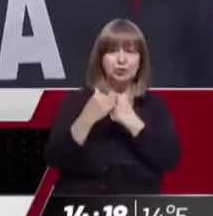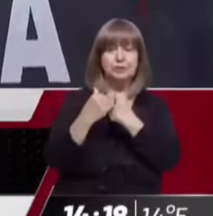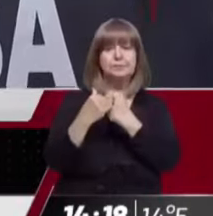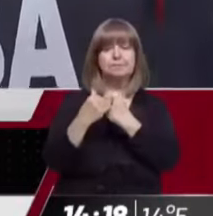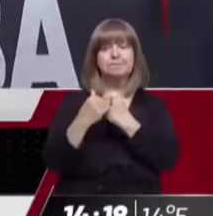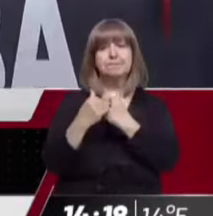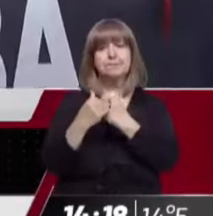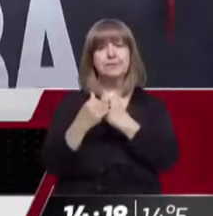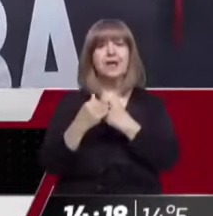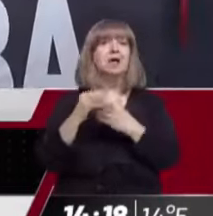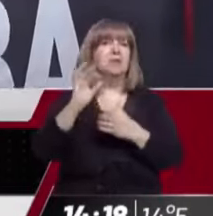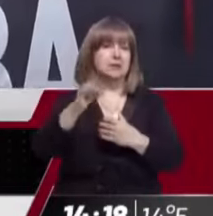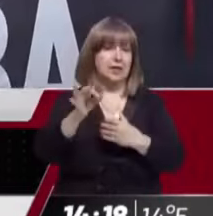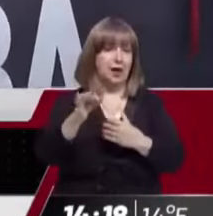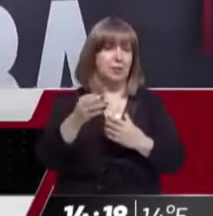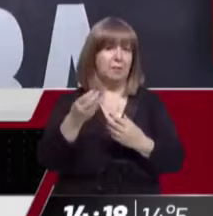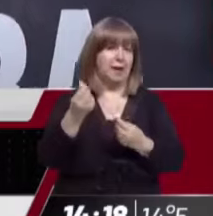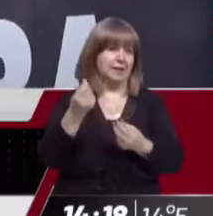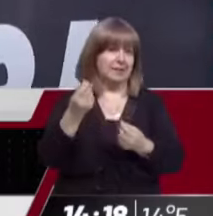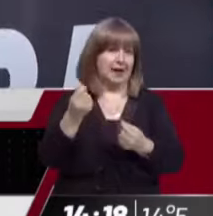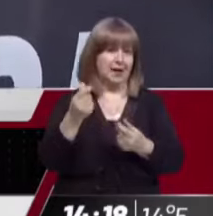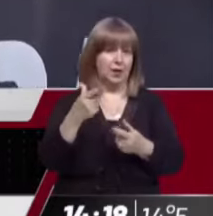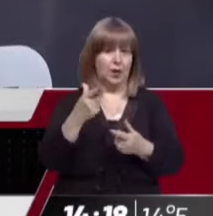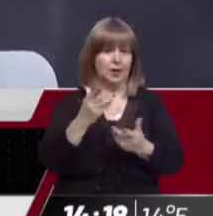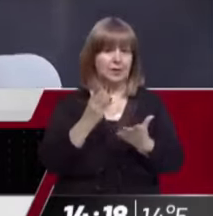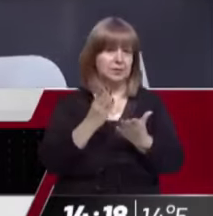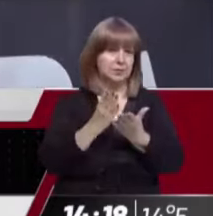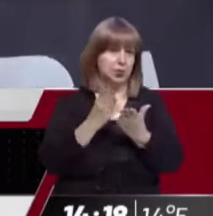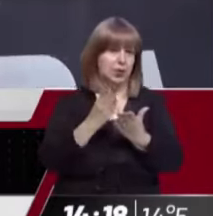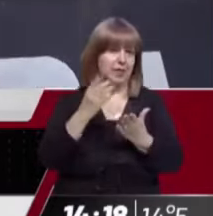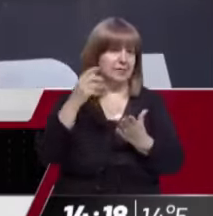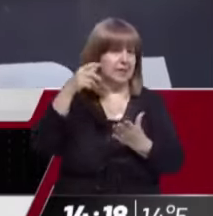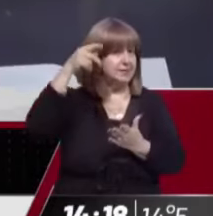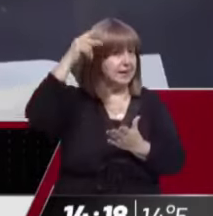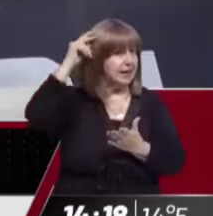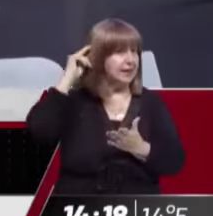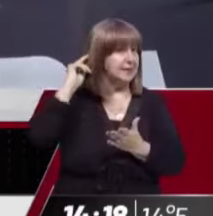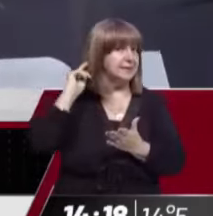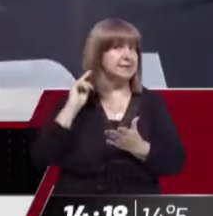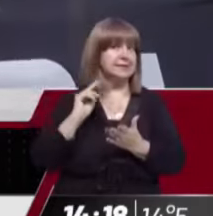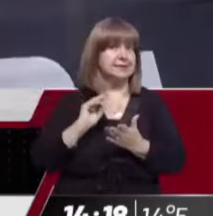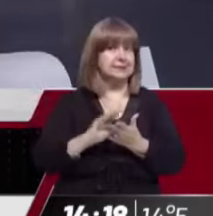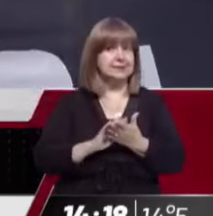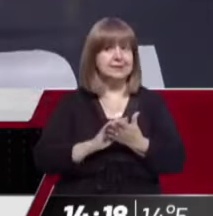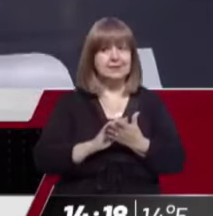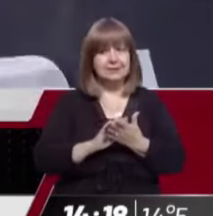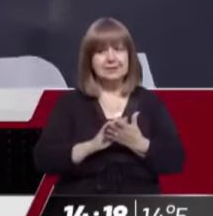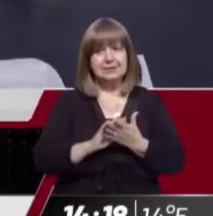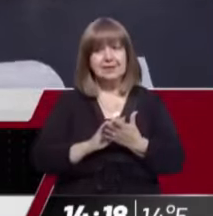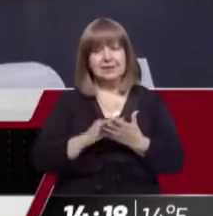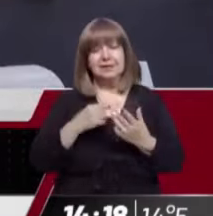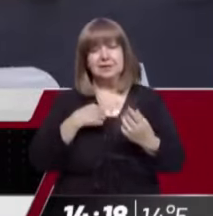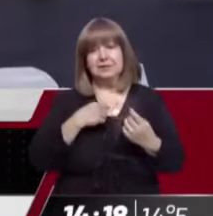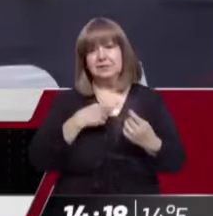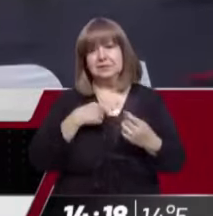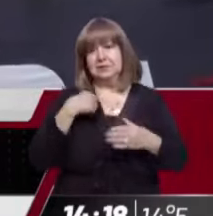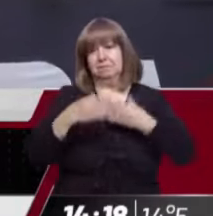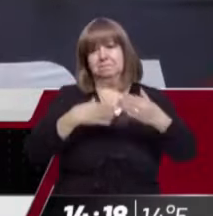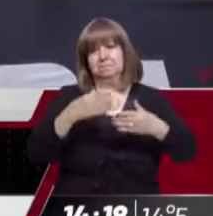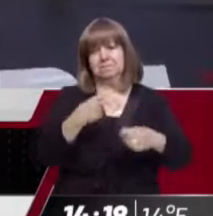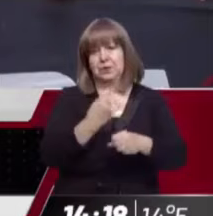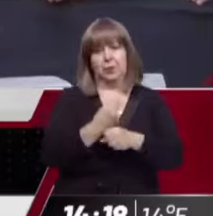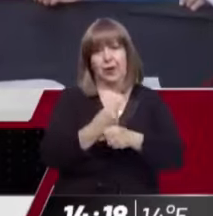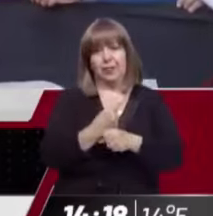pero uno sabe el costo que tiene para uno, para el bolsillo de los padres, de uno mismo. Y yo veía que no iba a